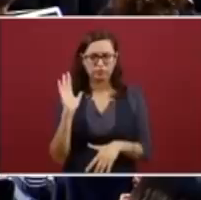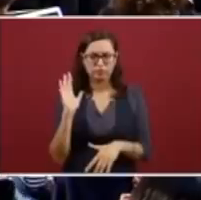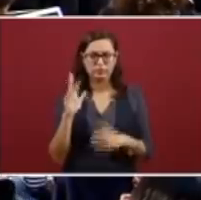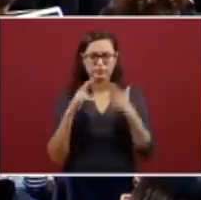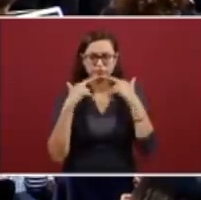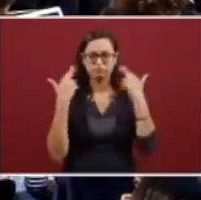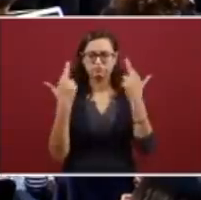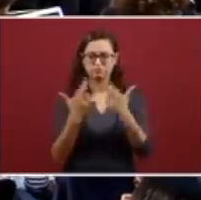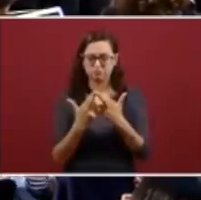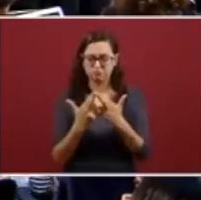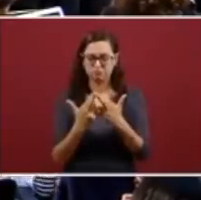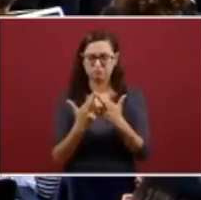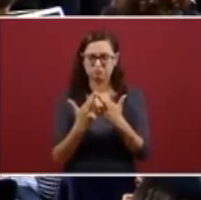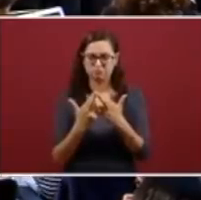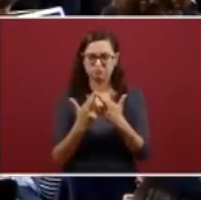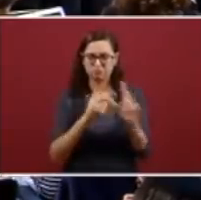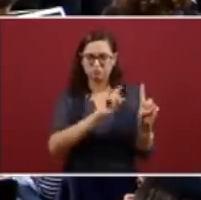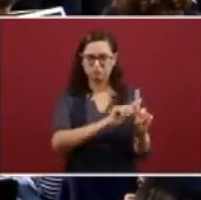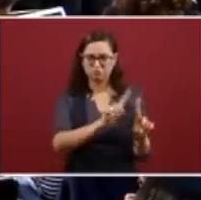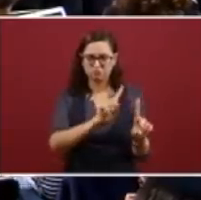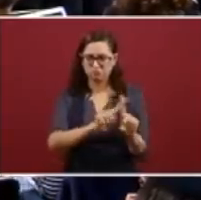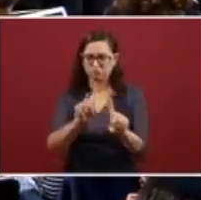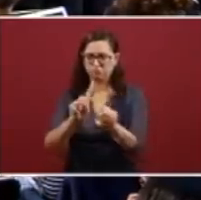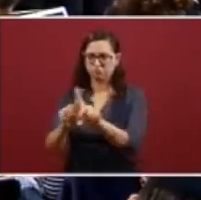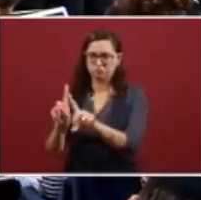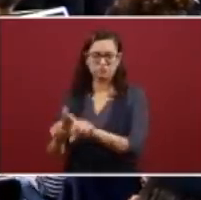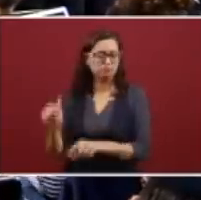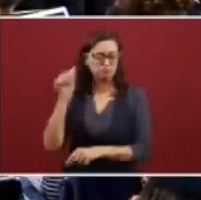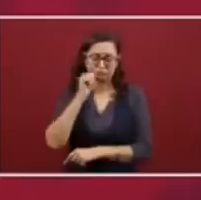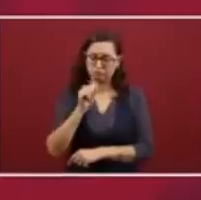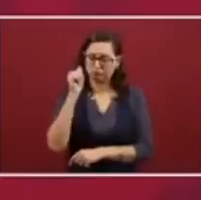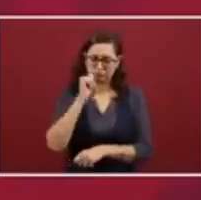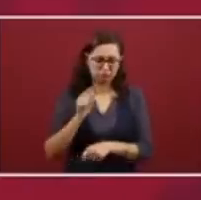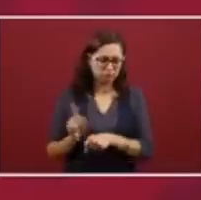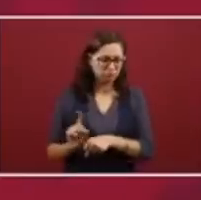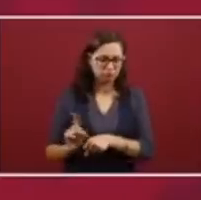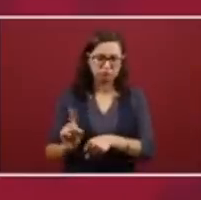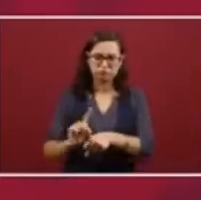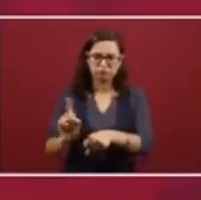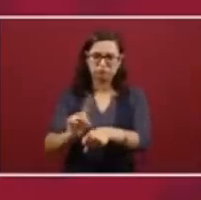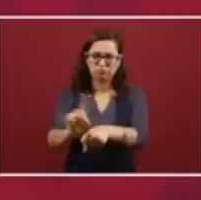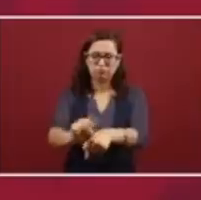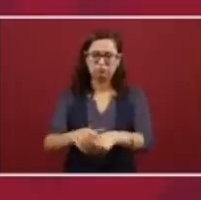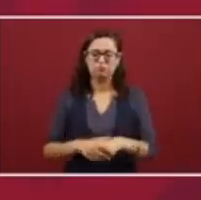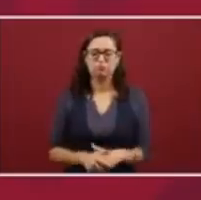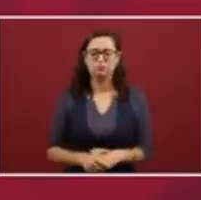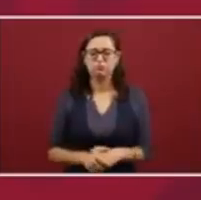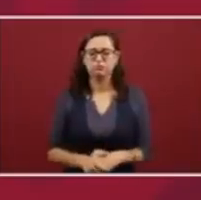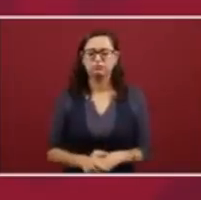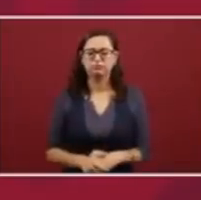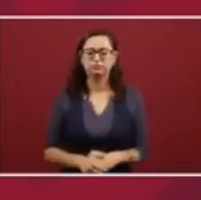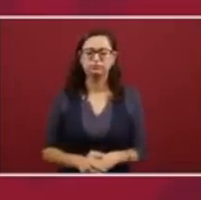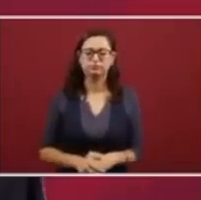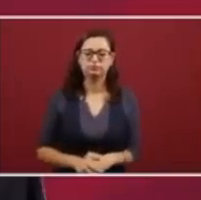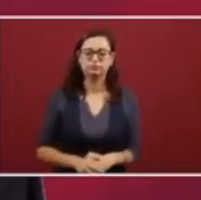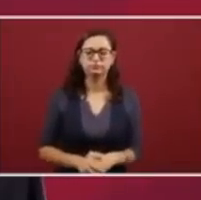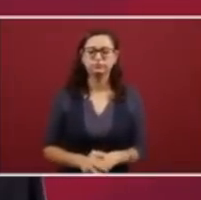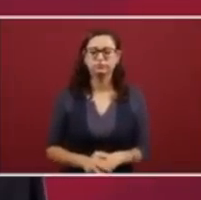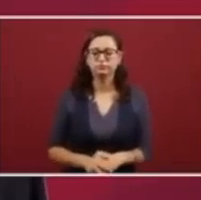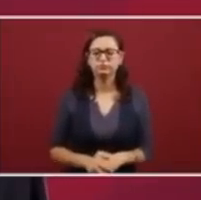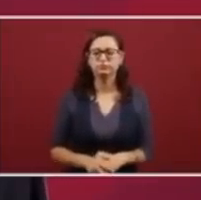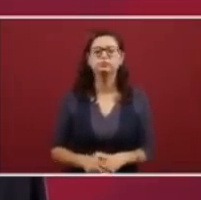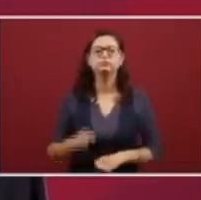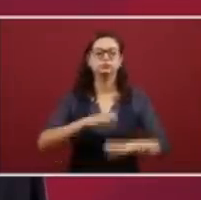reuniones este como siempre este con